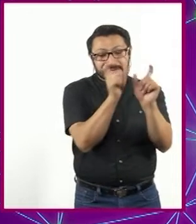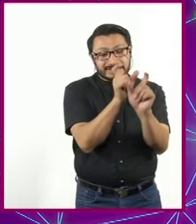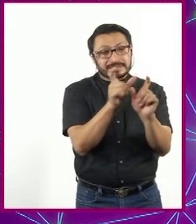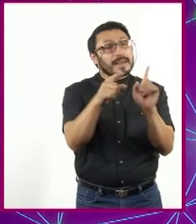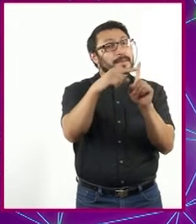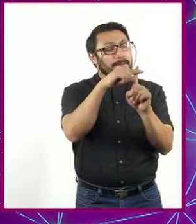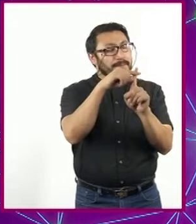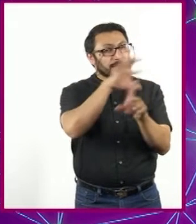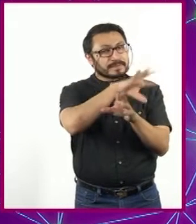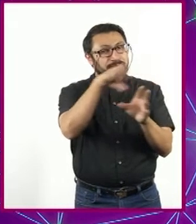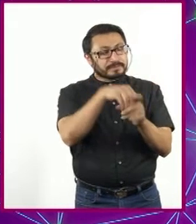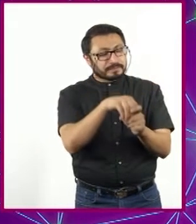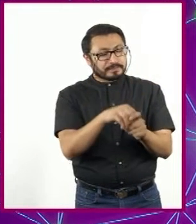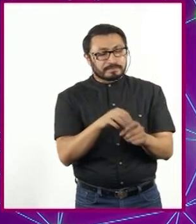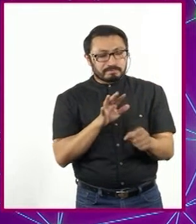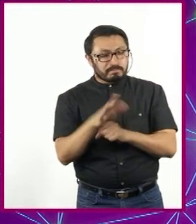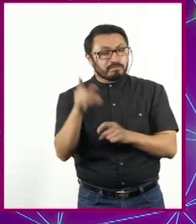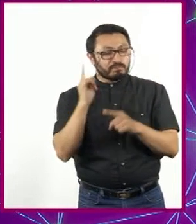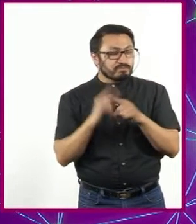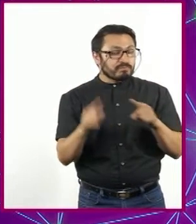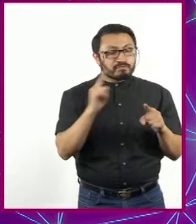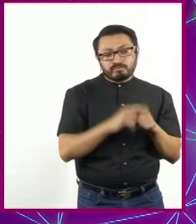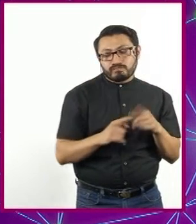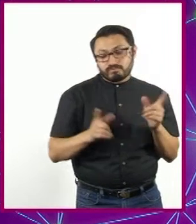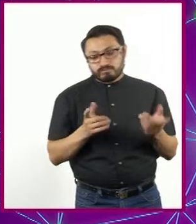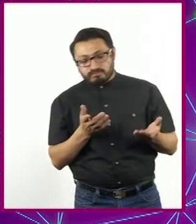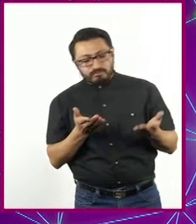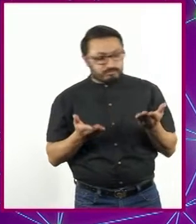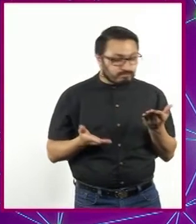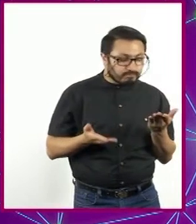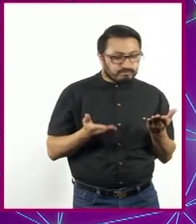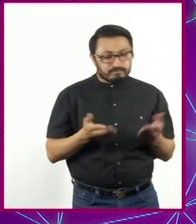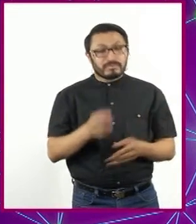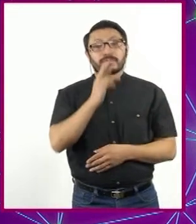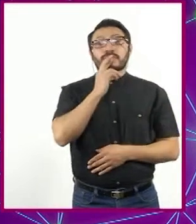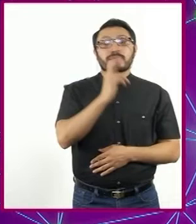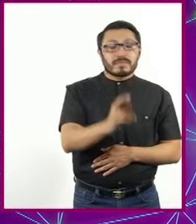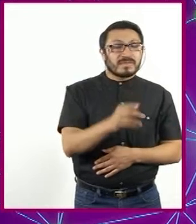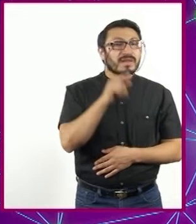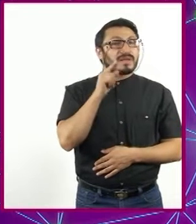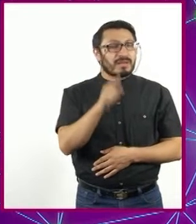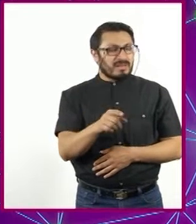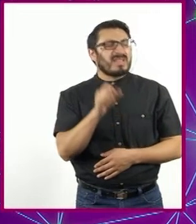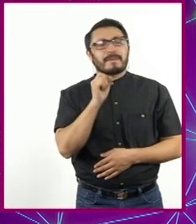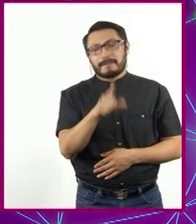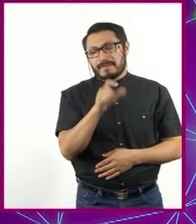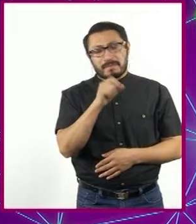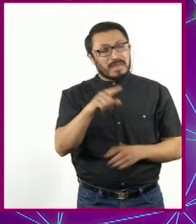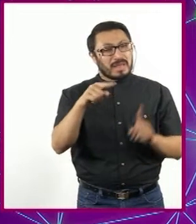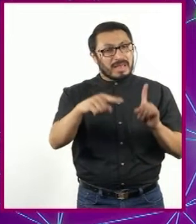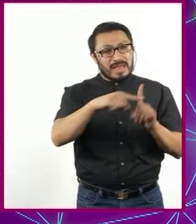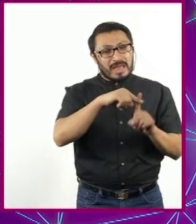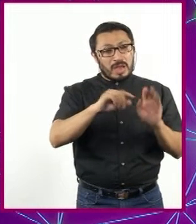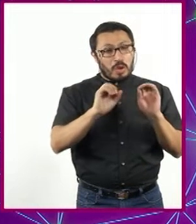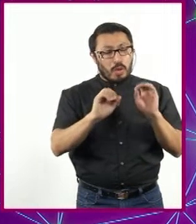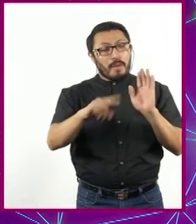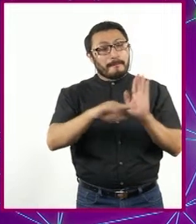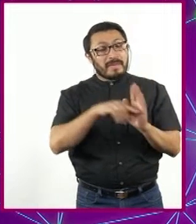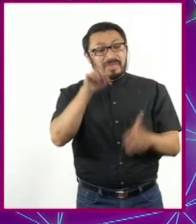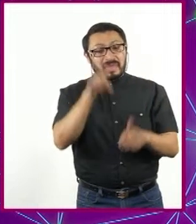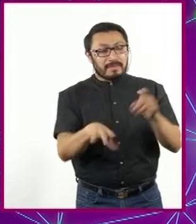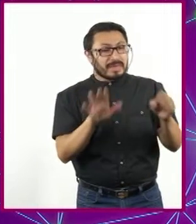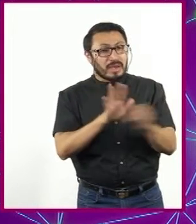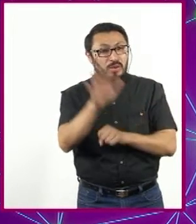la diferencia entre los valores absolutos y el resultado conserva el signo del número con mayor